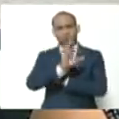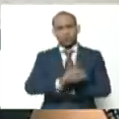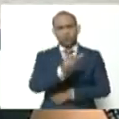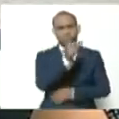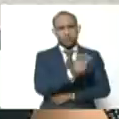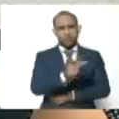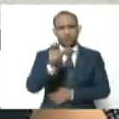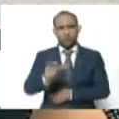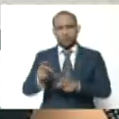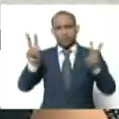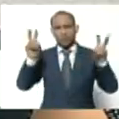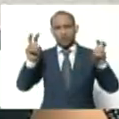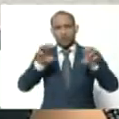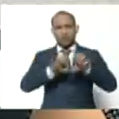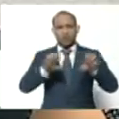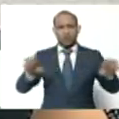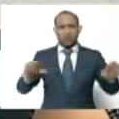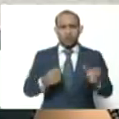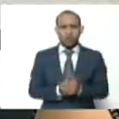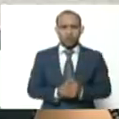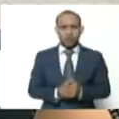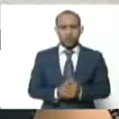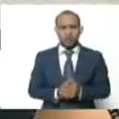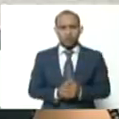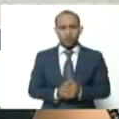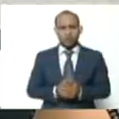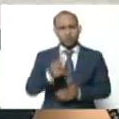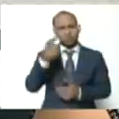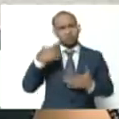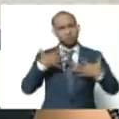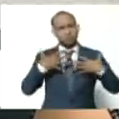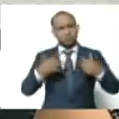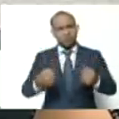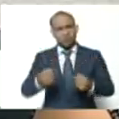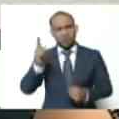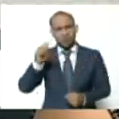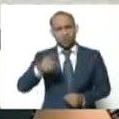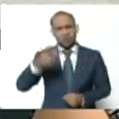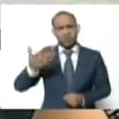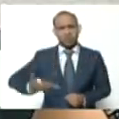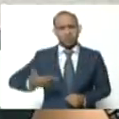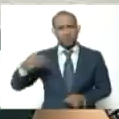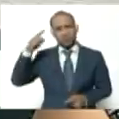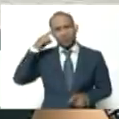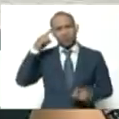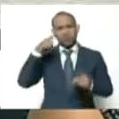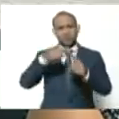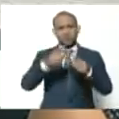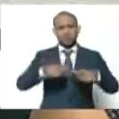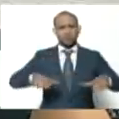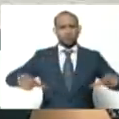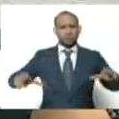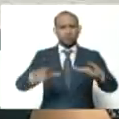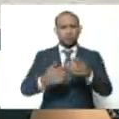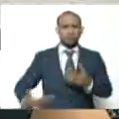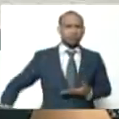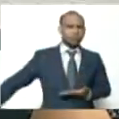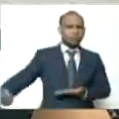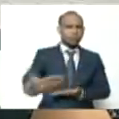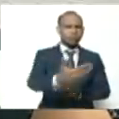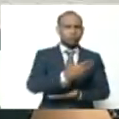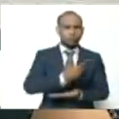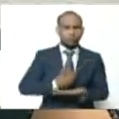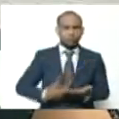en materia de educación, en materia de seguridad, son las principales áreas de las cuales se recogen los